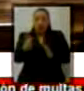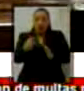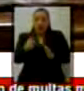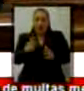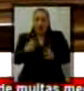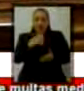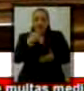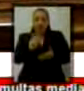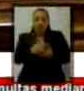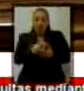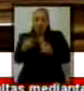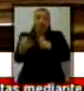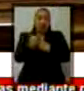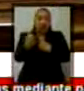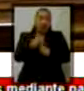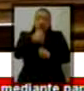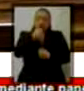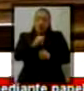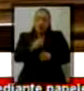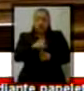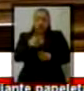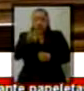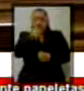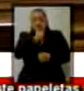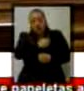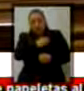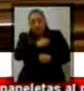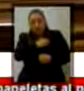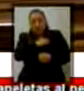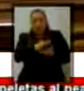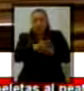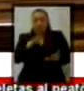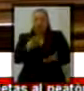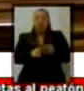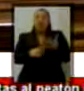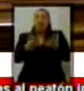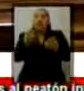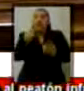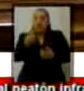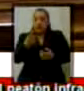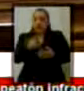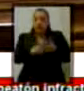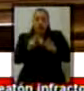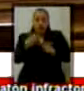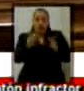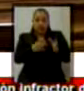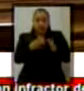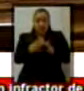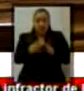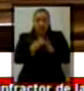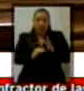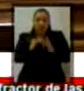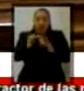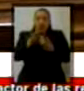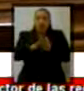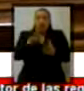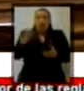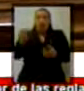incidente agudo de la agresión y la fase del arrepentimiento. ¿Qué quiere decir? Que en la primera fase del aumento de la